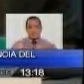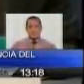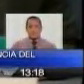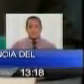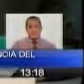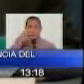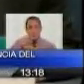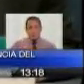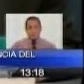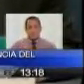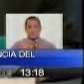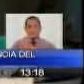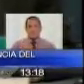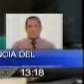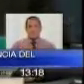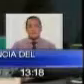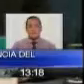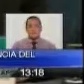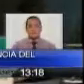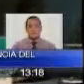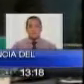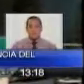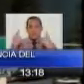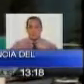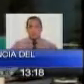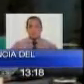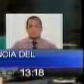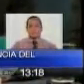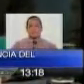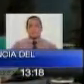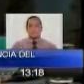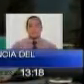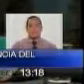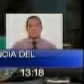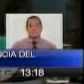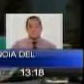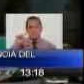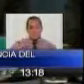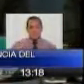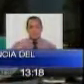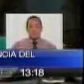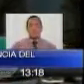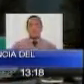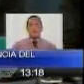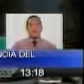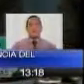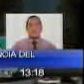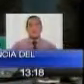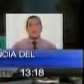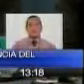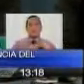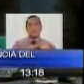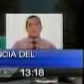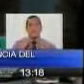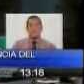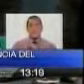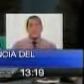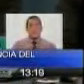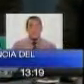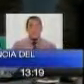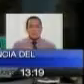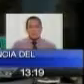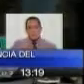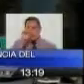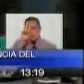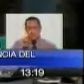peritajes y el objetivo, que era minimizar cualquier responsabilidad internacional